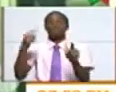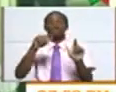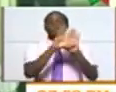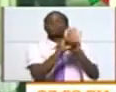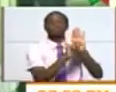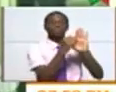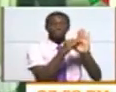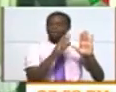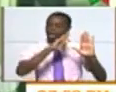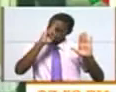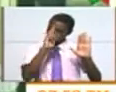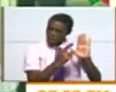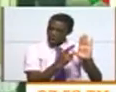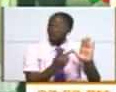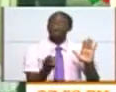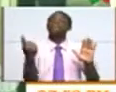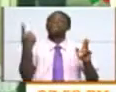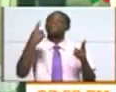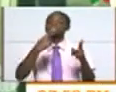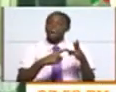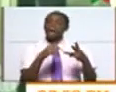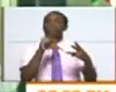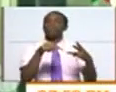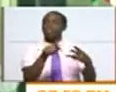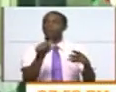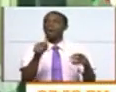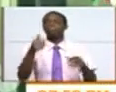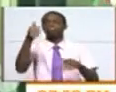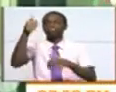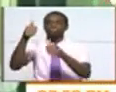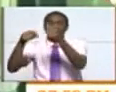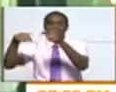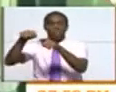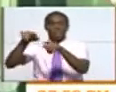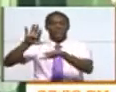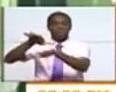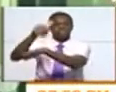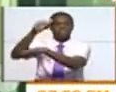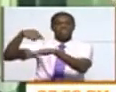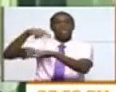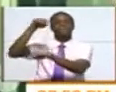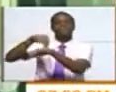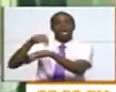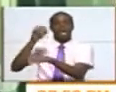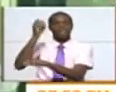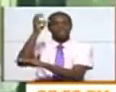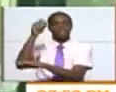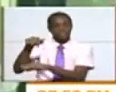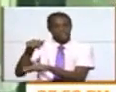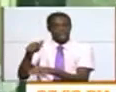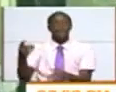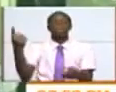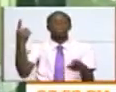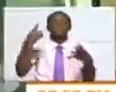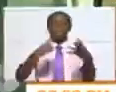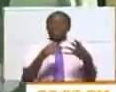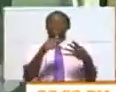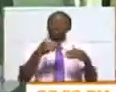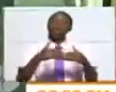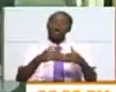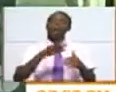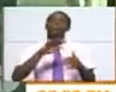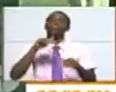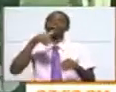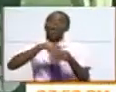papel y las responsabilidades y autoridades de la Asamblea Nacional. Y en tercer lugar, un cronograma electoral. Ya. Es un